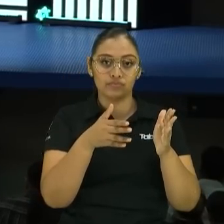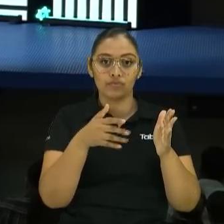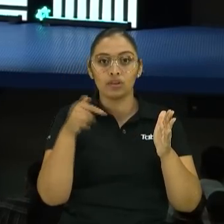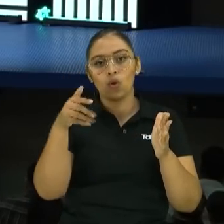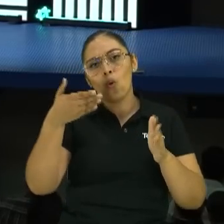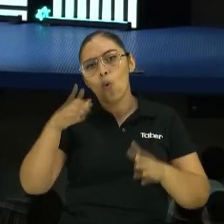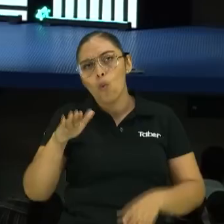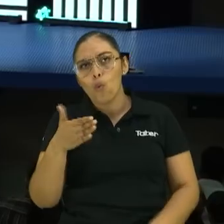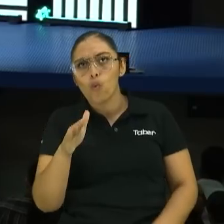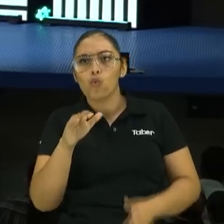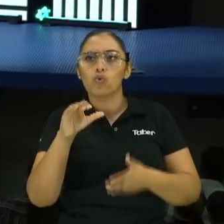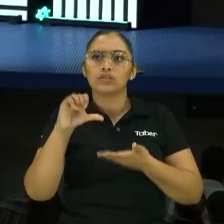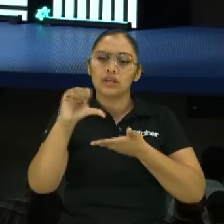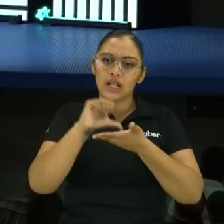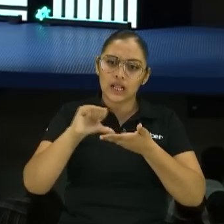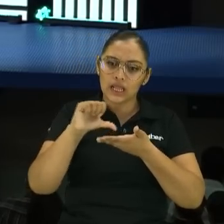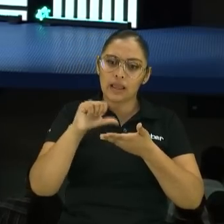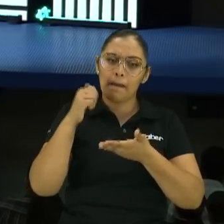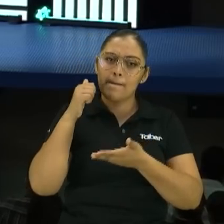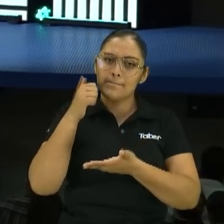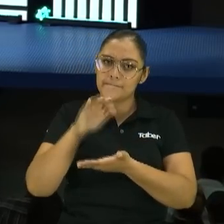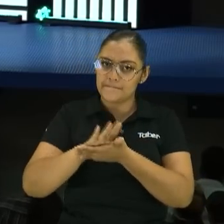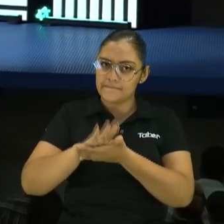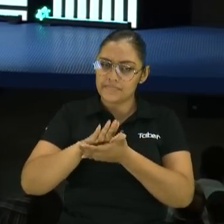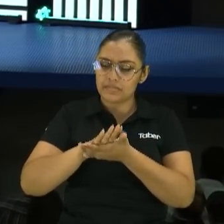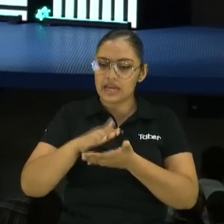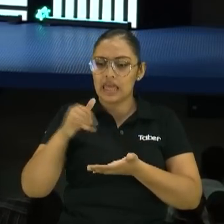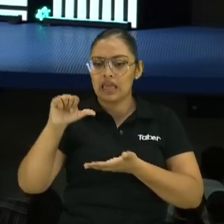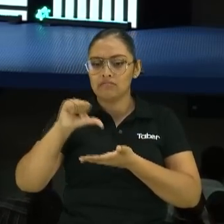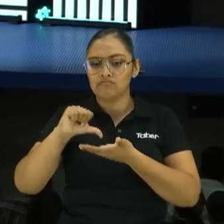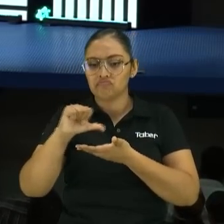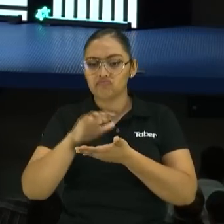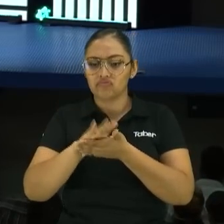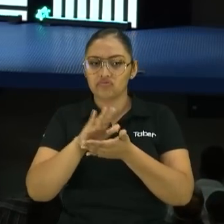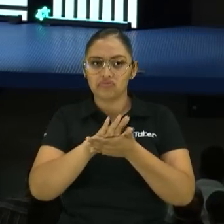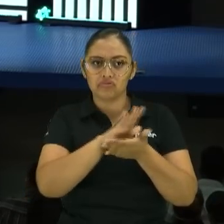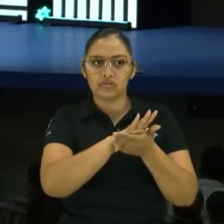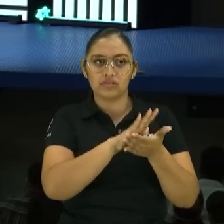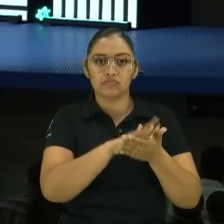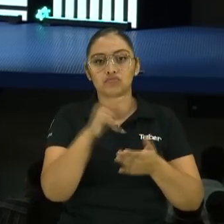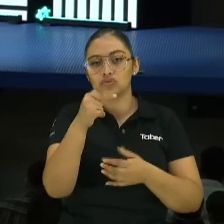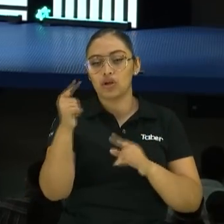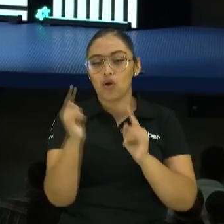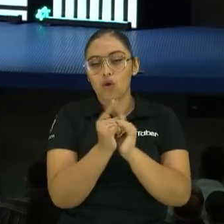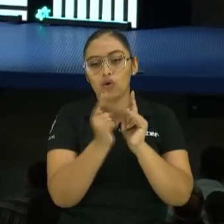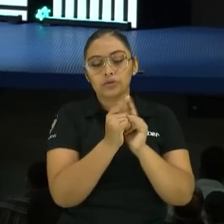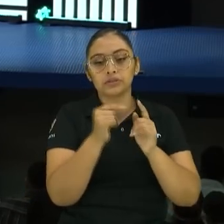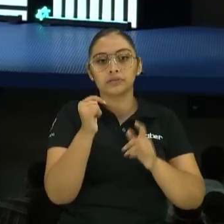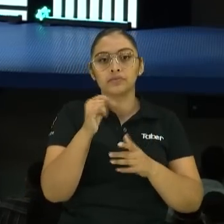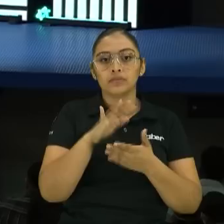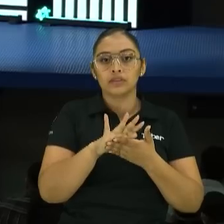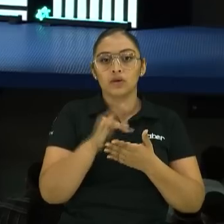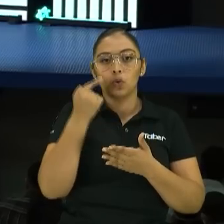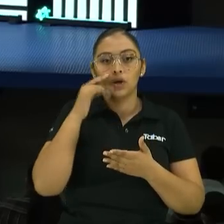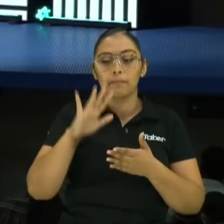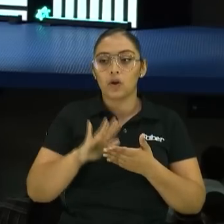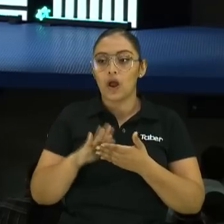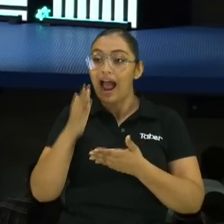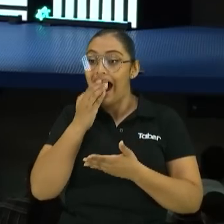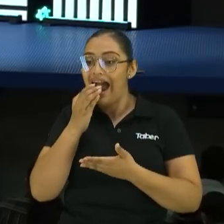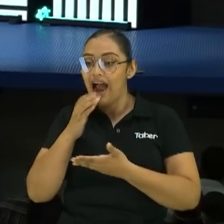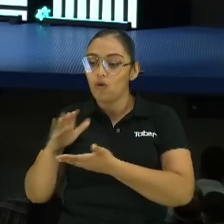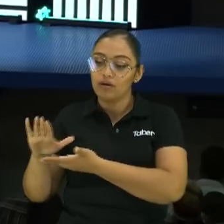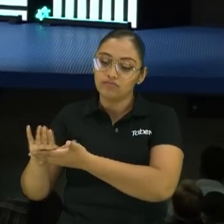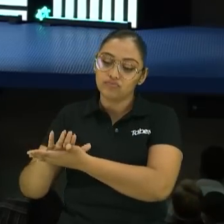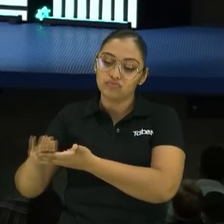de este tipo use un cortador de este tipo para poner las calcomanías aquellos que conocen de esto lo ponen el agua se despega la calcomanía y con el dedo